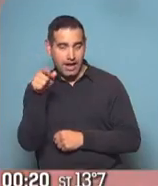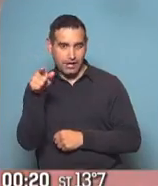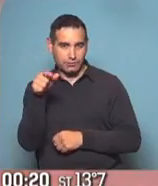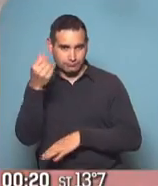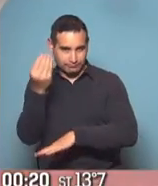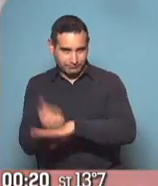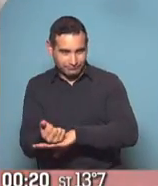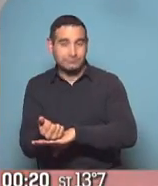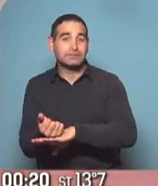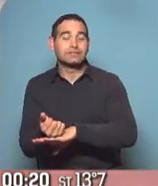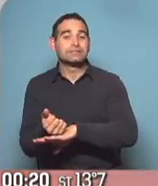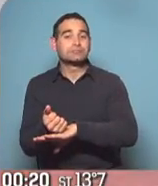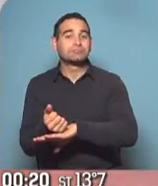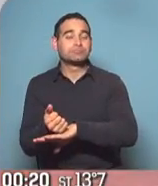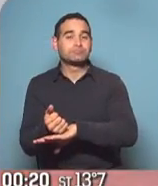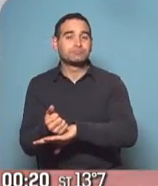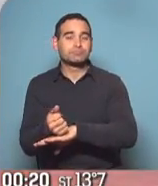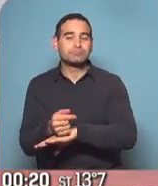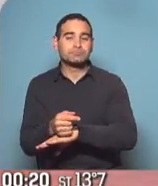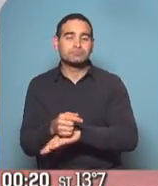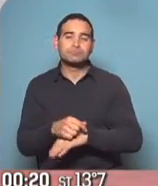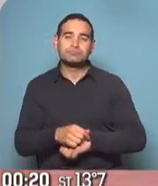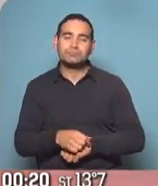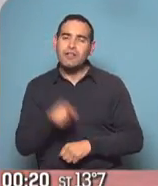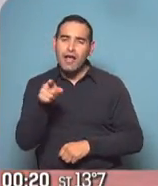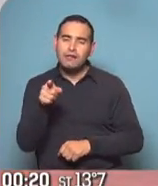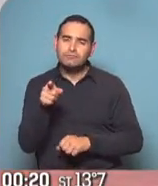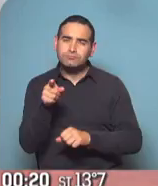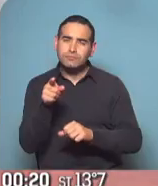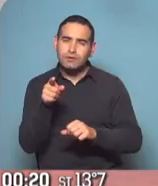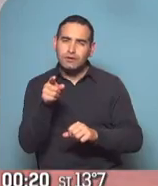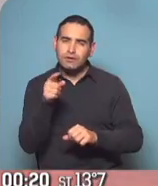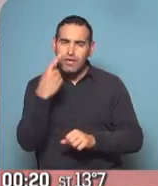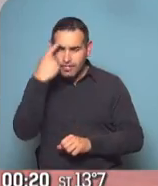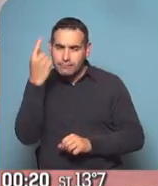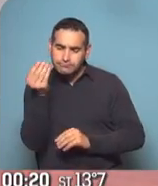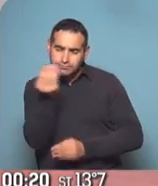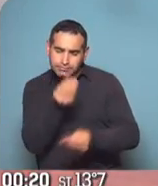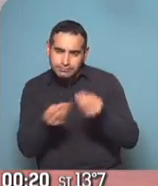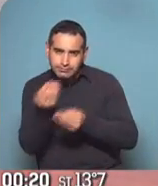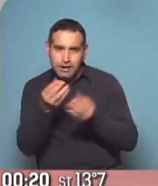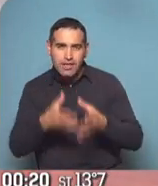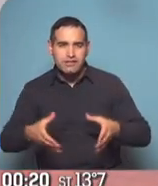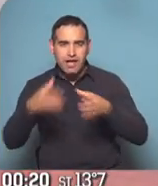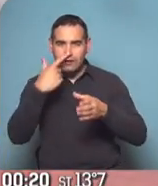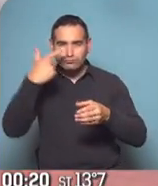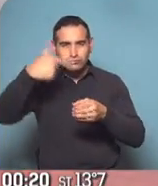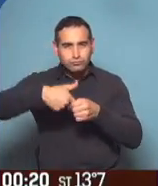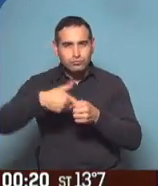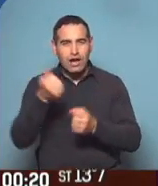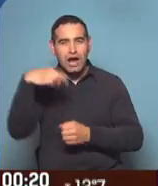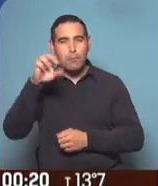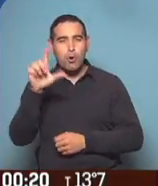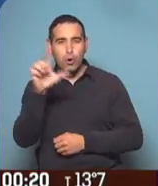nosotros y qué diseñó los tanques de combustible del apolo 11 de